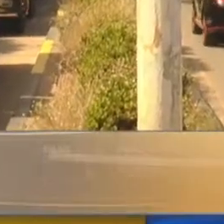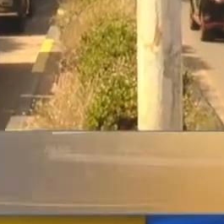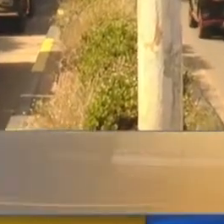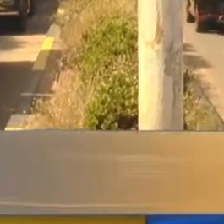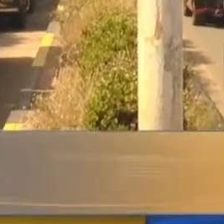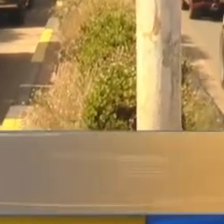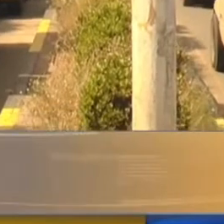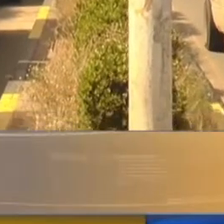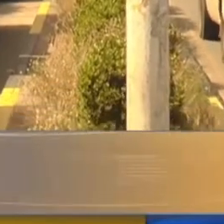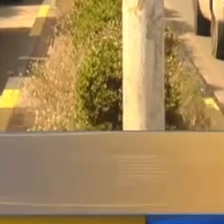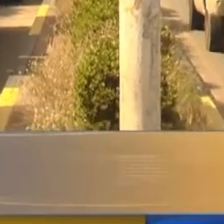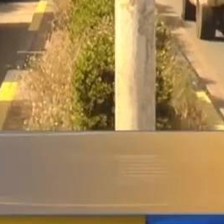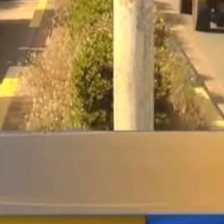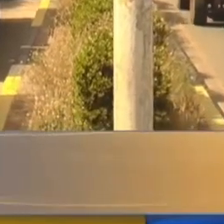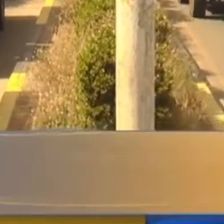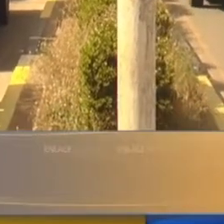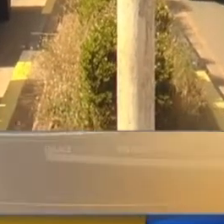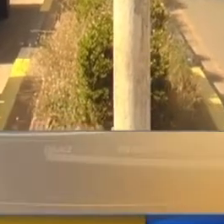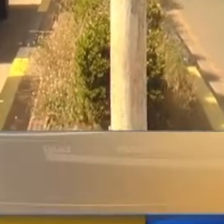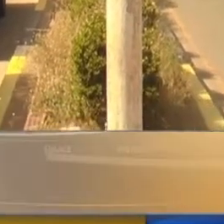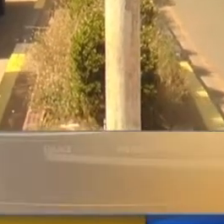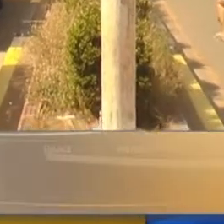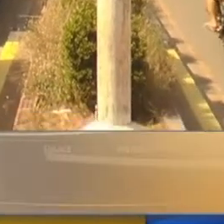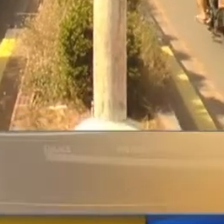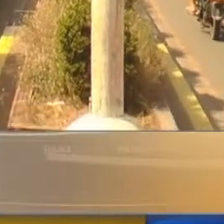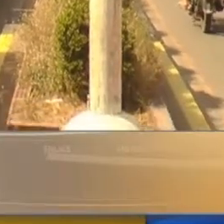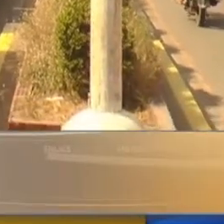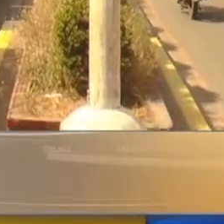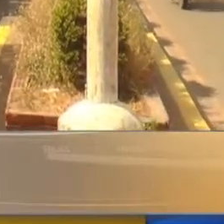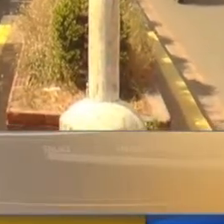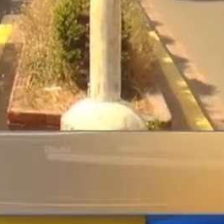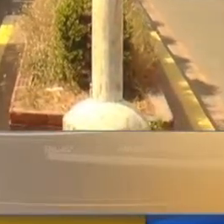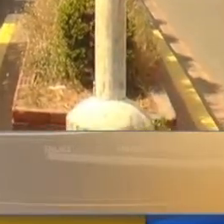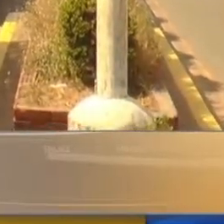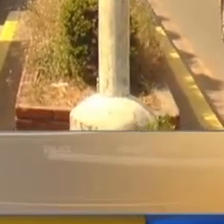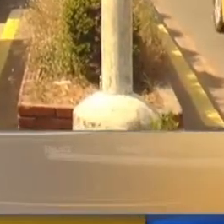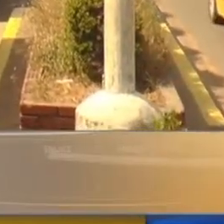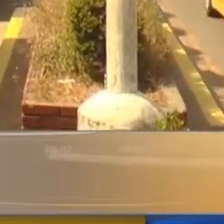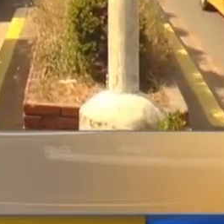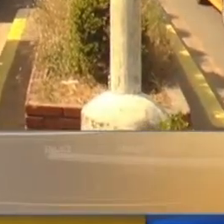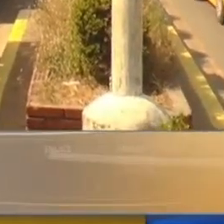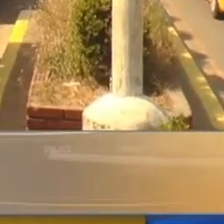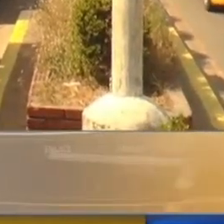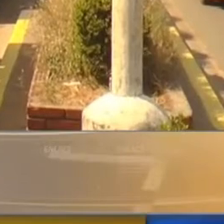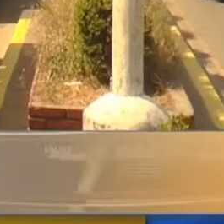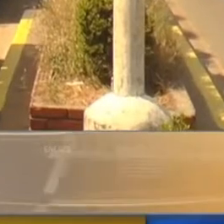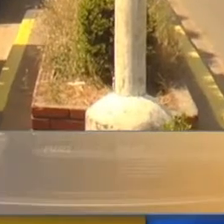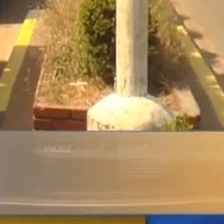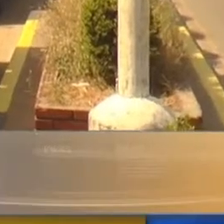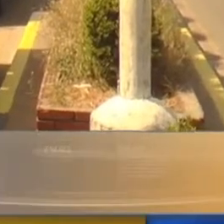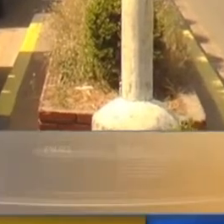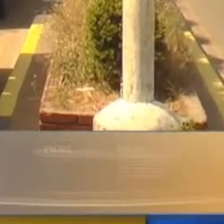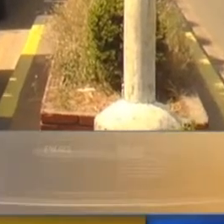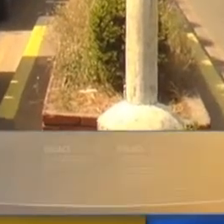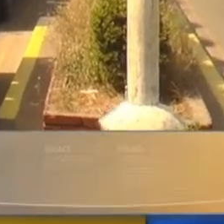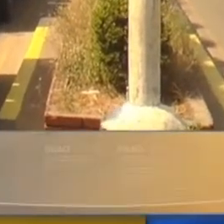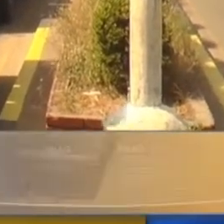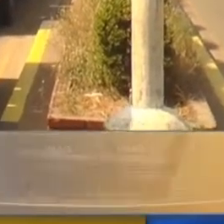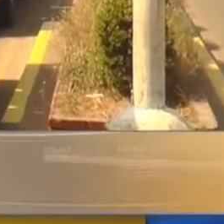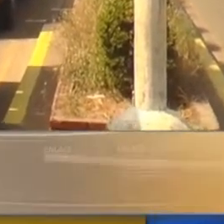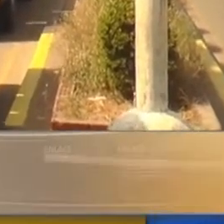Esta es la caravana de protesta que adelantan los camioneros en Barranca Bermeja por las principales calles. Dice que el paro